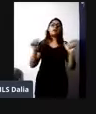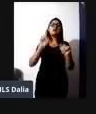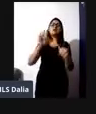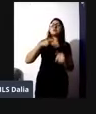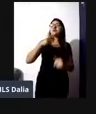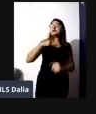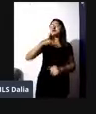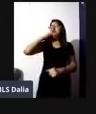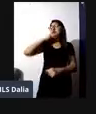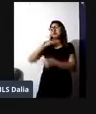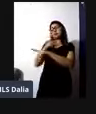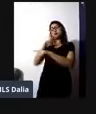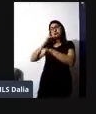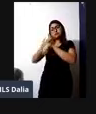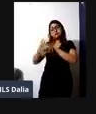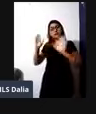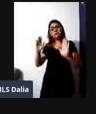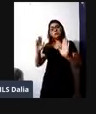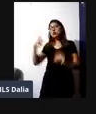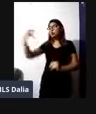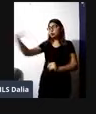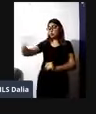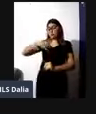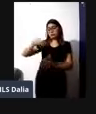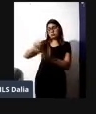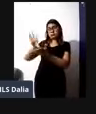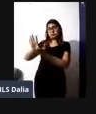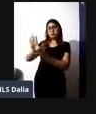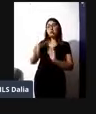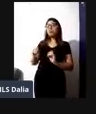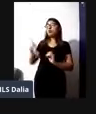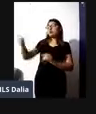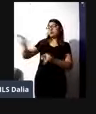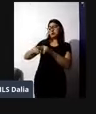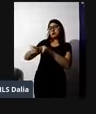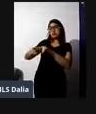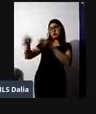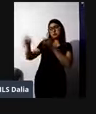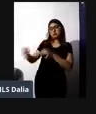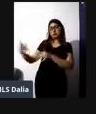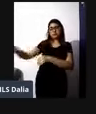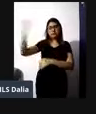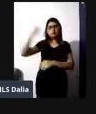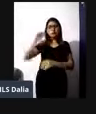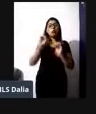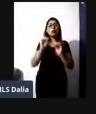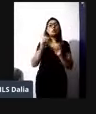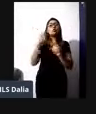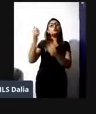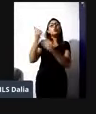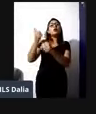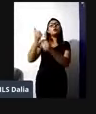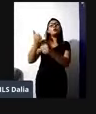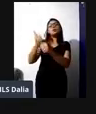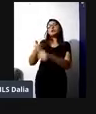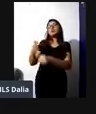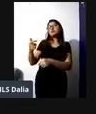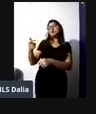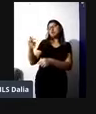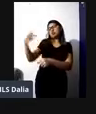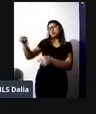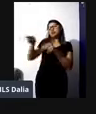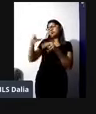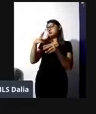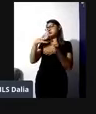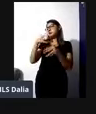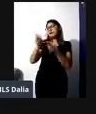porque es la mamá, o porque es la hermana mayor, o porque es la abuelita y se lo dejaron a la abuelita, o por las razones que sean. Pero sí es bien